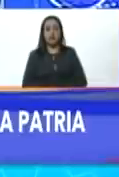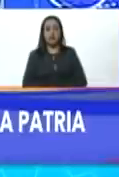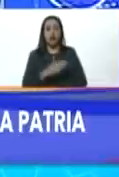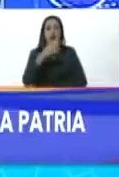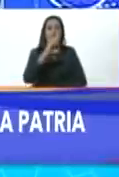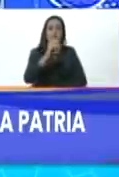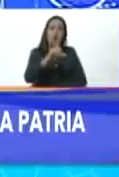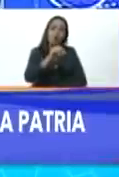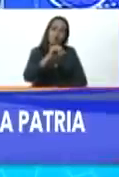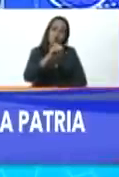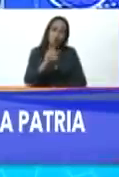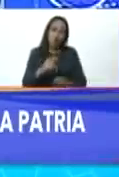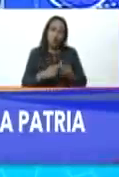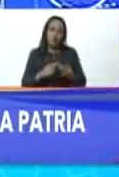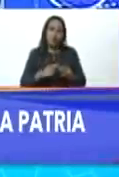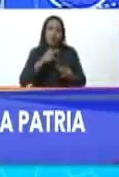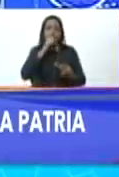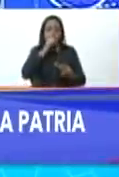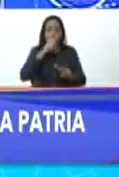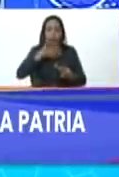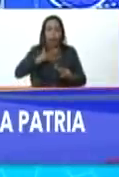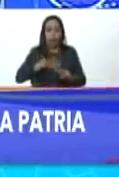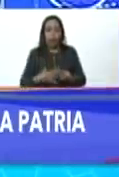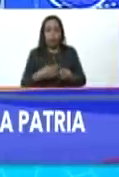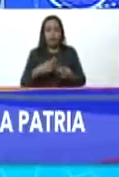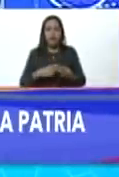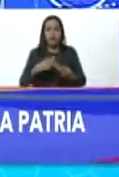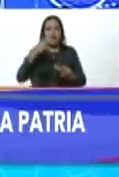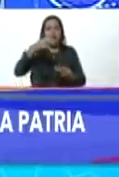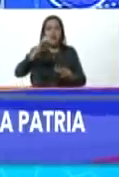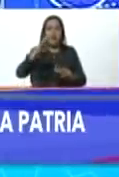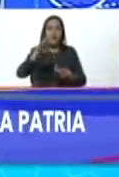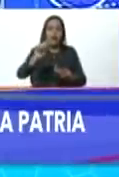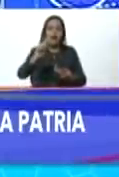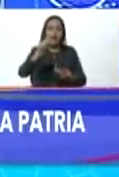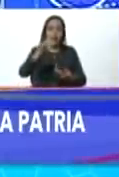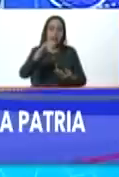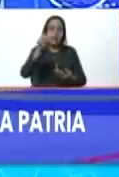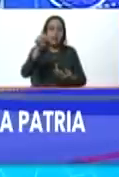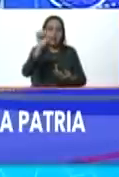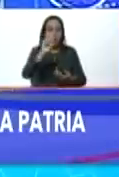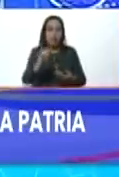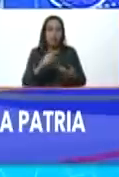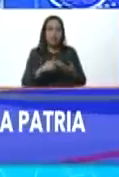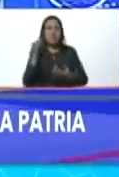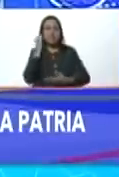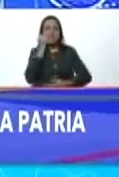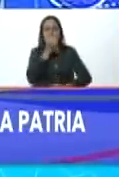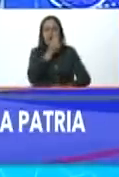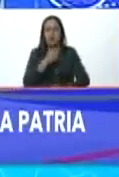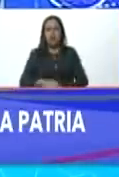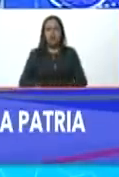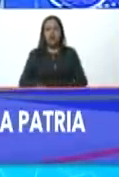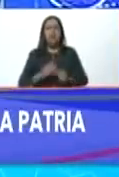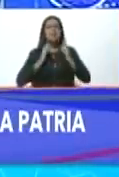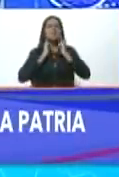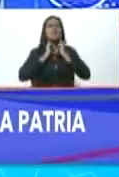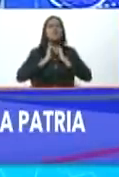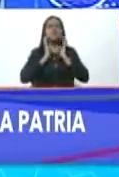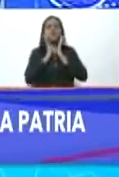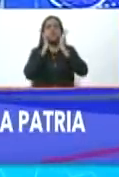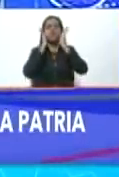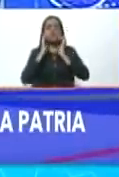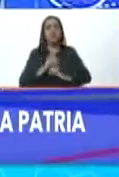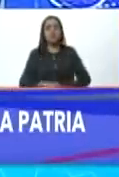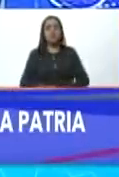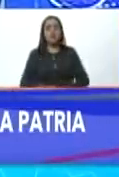poliomielitis, tuberculosis, hepatitis B, sarampión, rubiola, parotiditis,